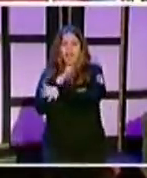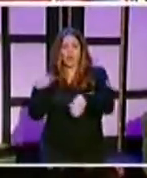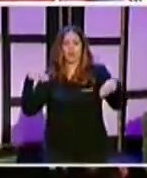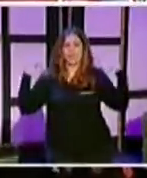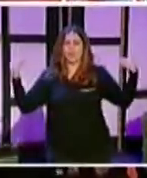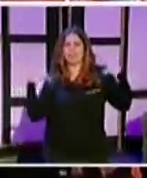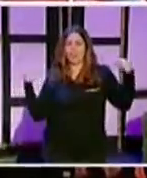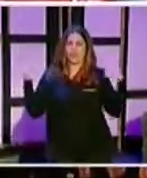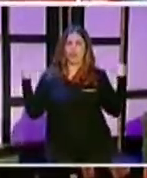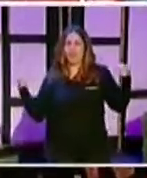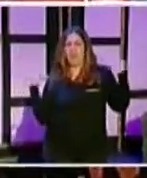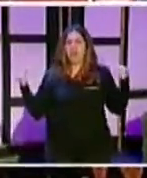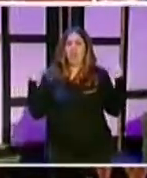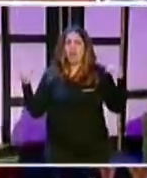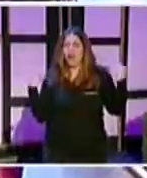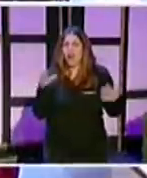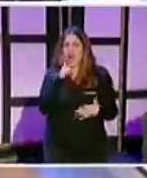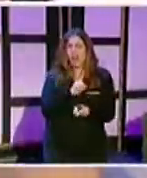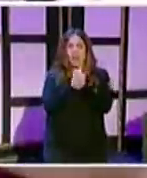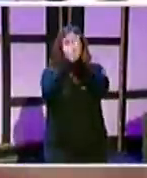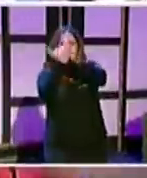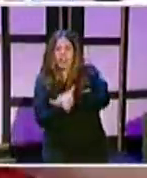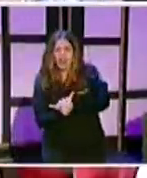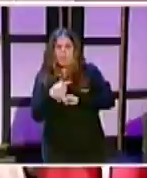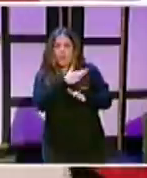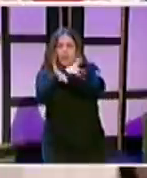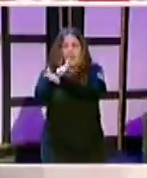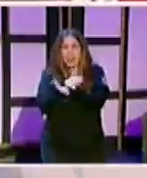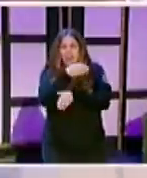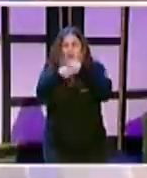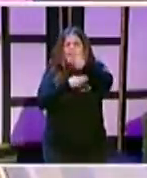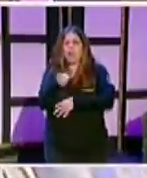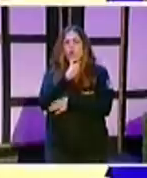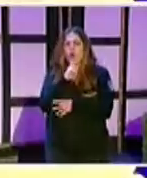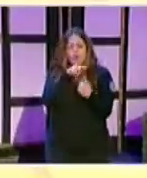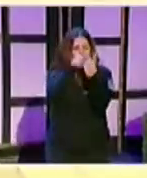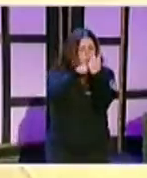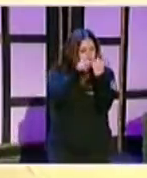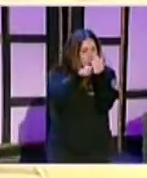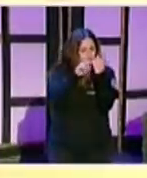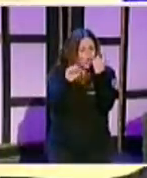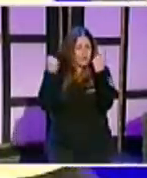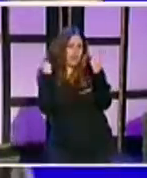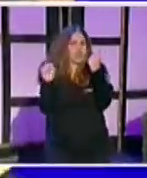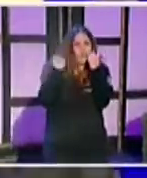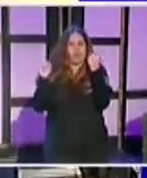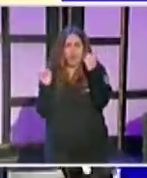un buen rato. Ahora en cambio en el recreo vamos todos con el móvil chocando cabeza